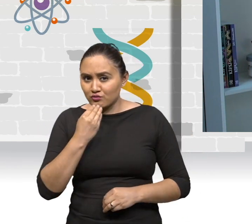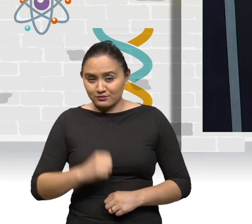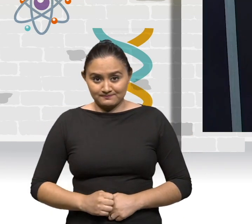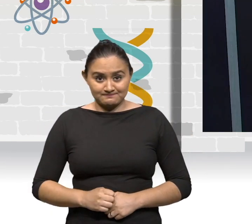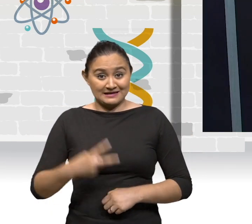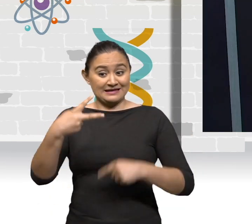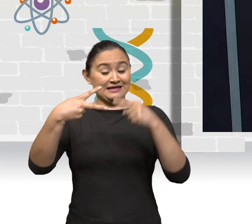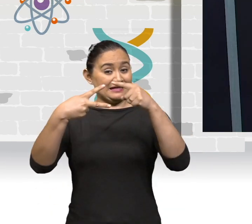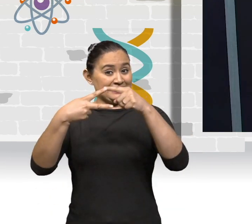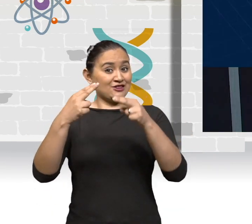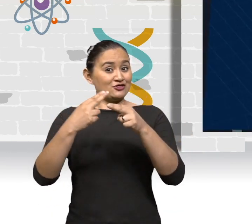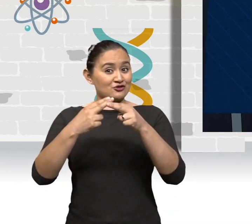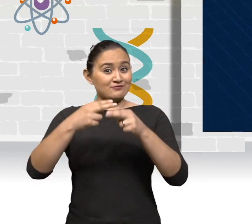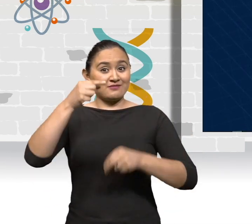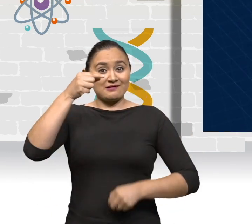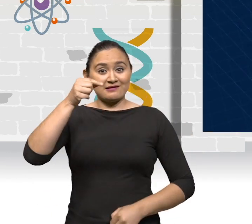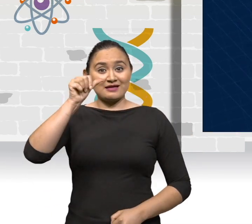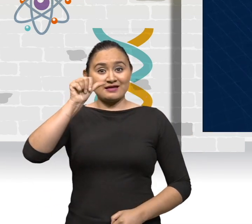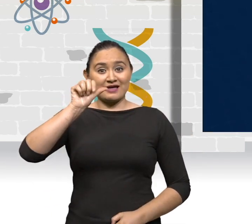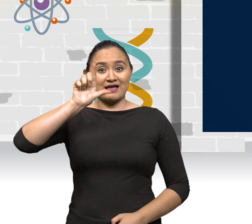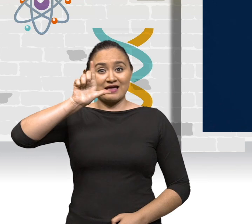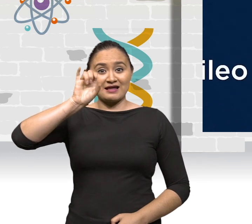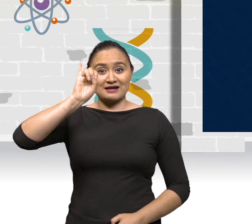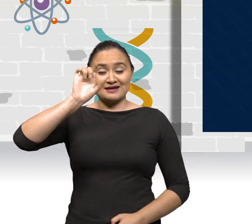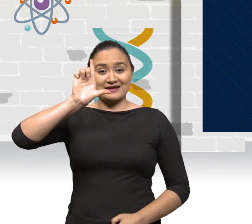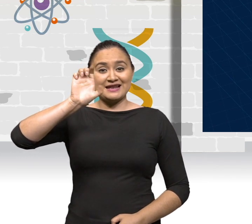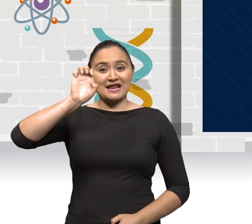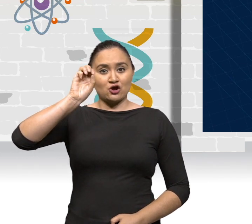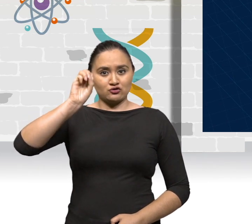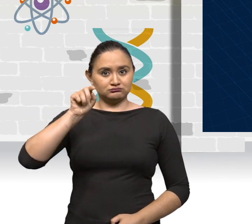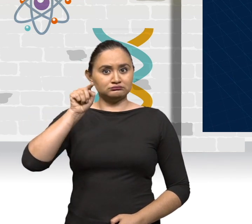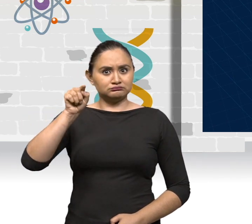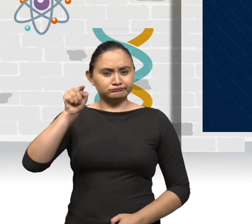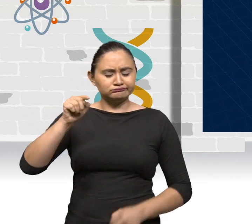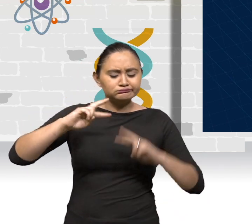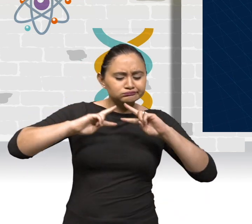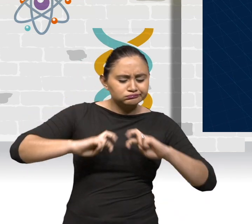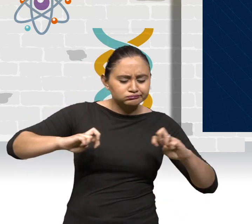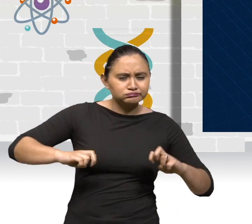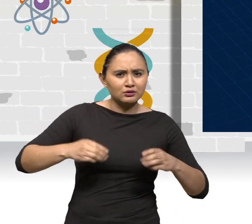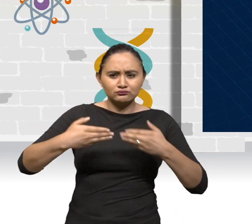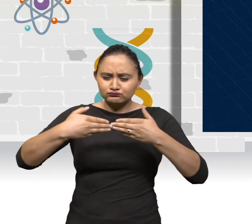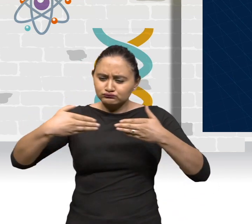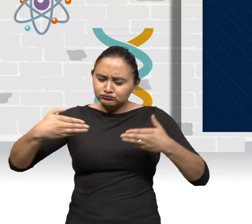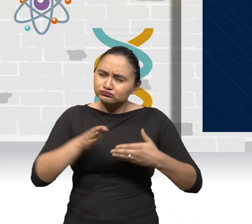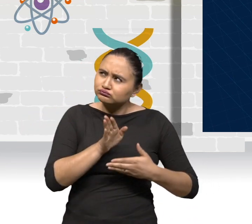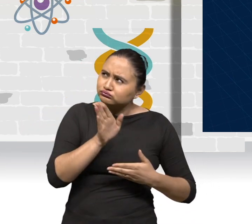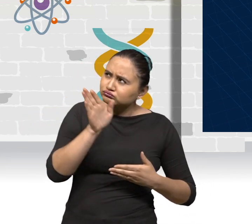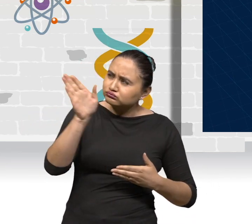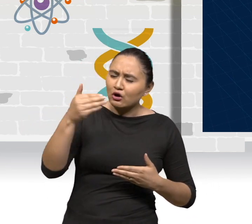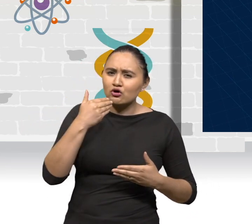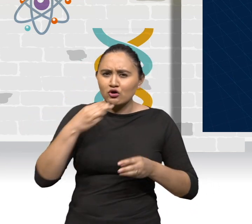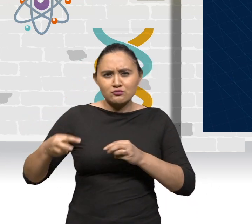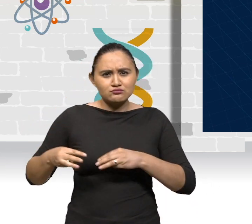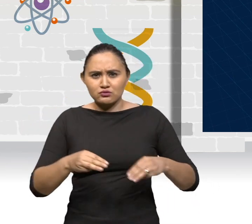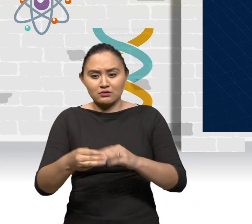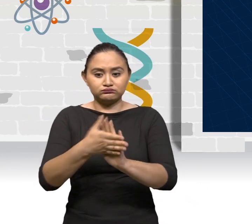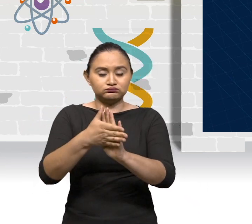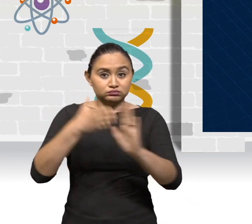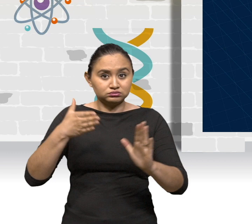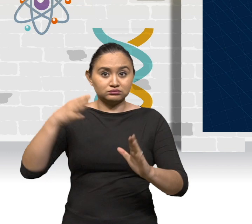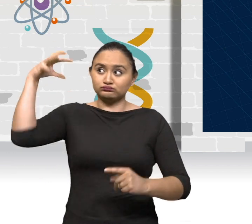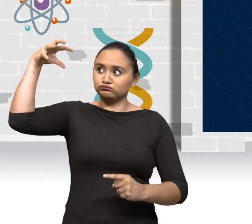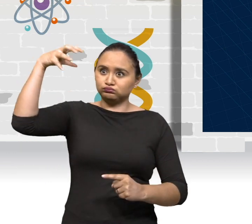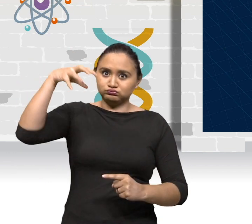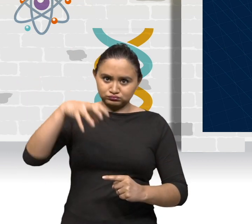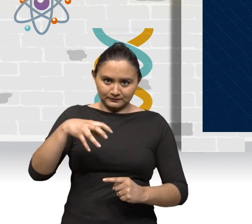movimiento. Galileo utilizó un plano inclinado para estudiar el movimiento rectilíneo de los cuerpos con velocidad variada provocada